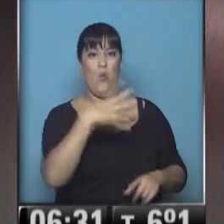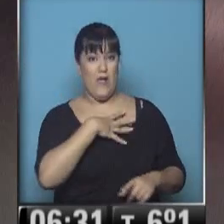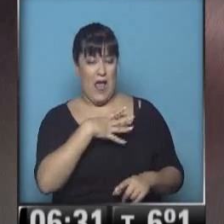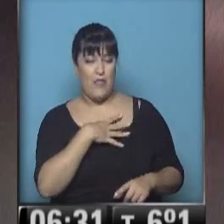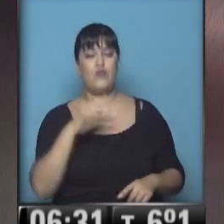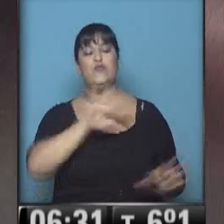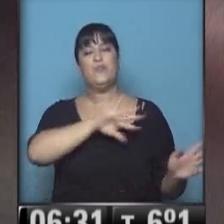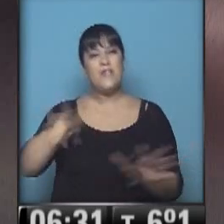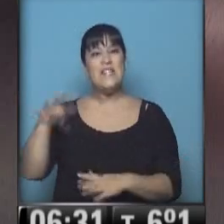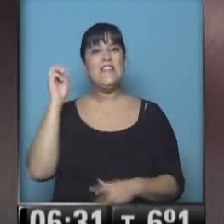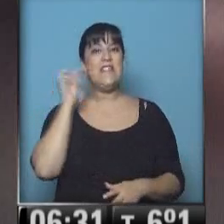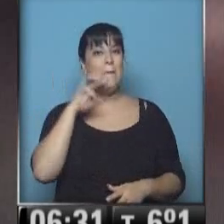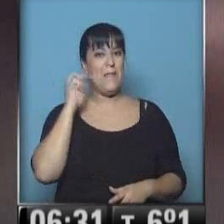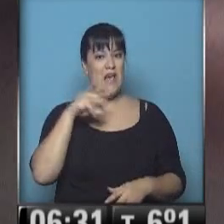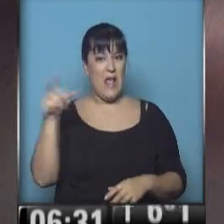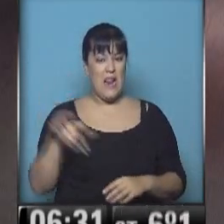Miguel